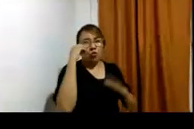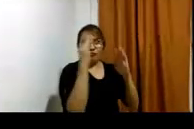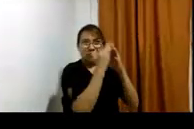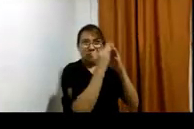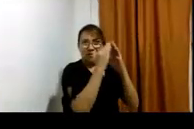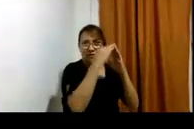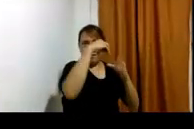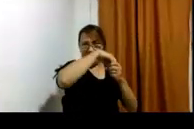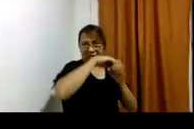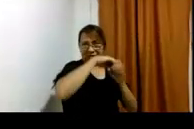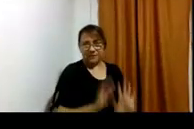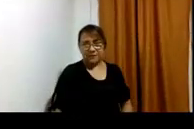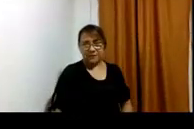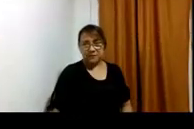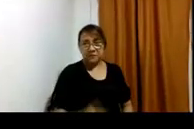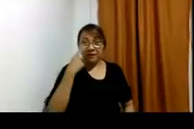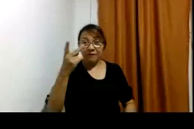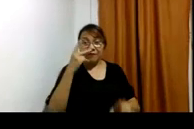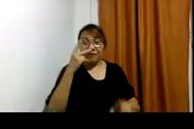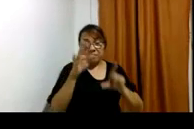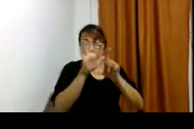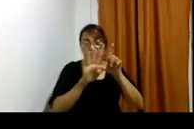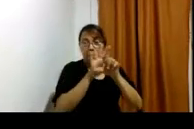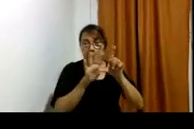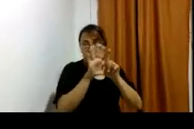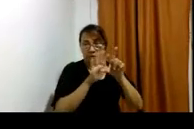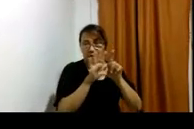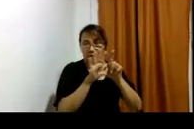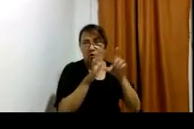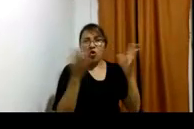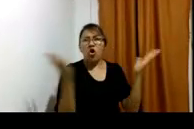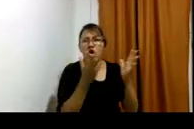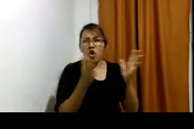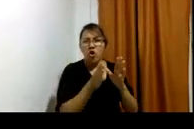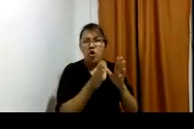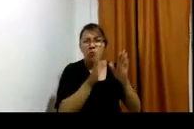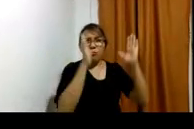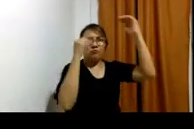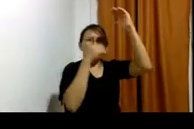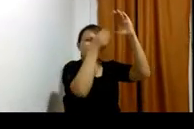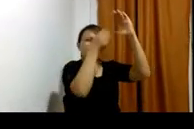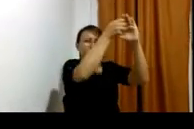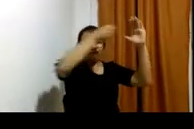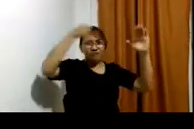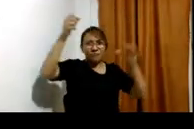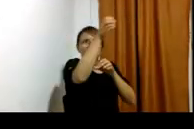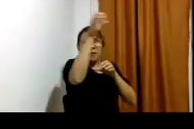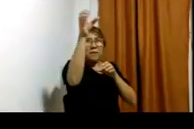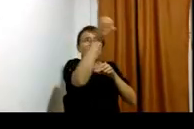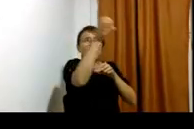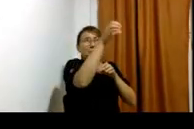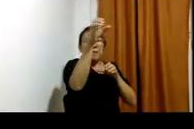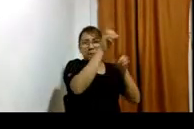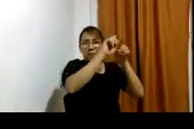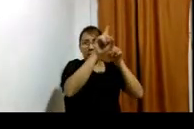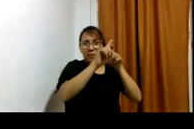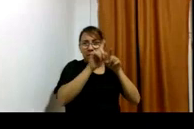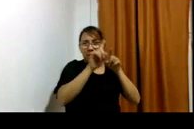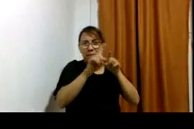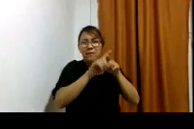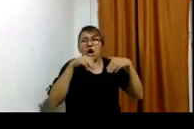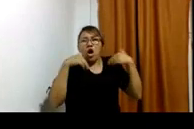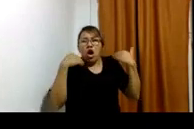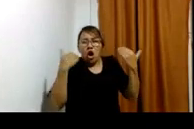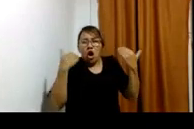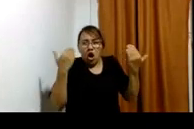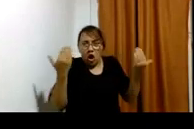bueno, aquí vamos a hablar un videito rápidamente sobre lo que debe contener el botiquín, pero les decía botiquín tipo A, que es el más sencillo, el que podemos tener en